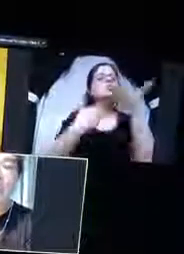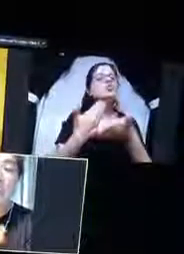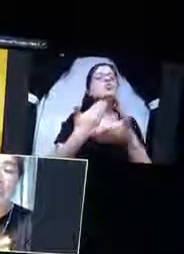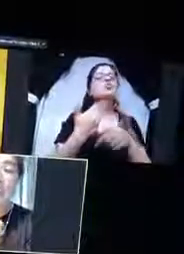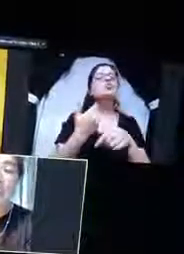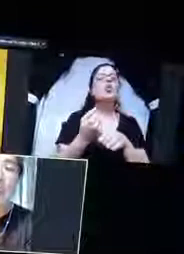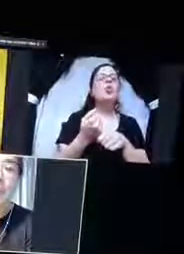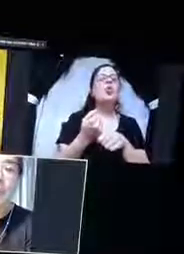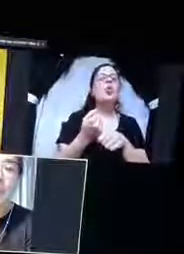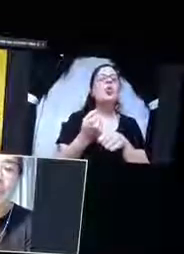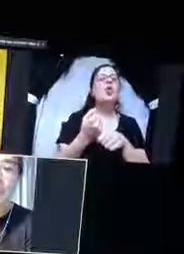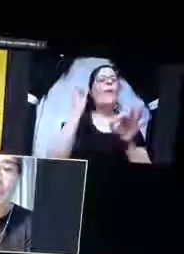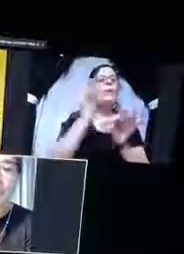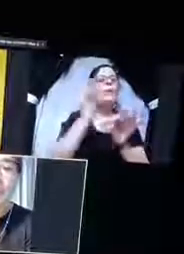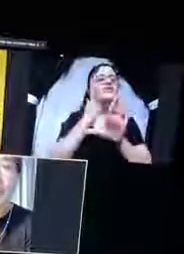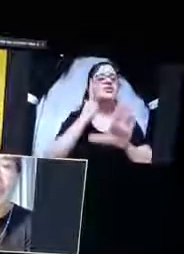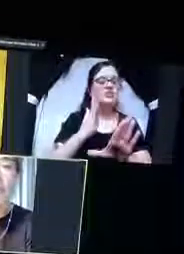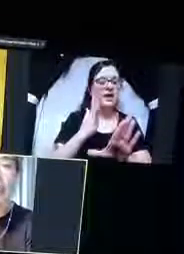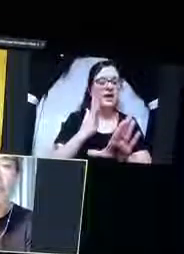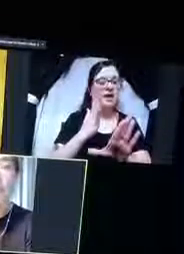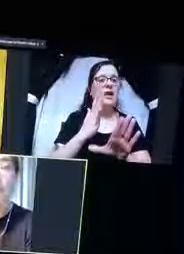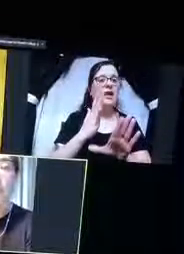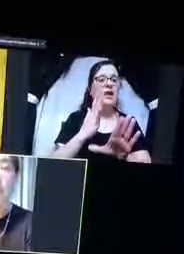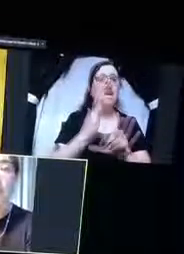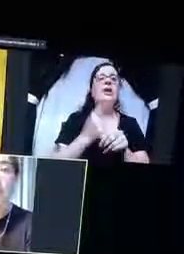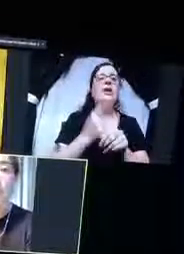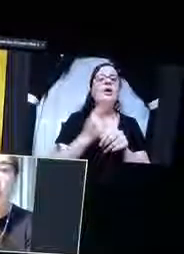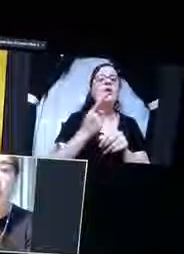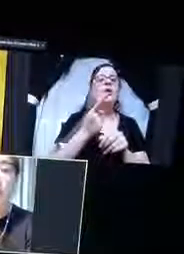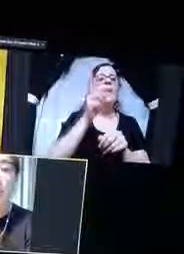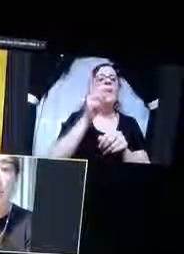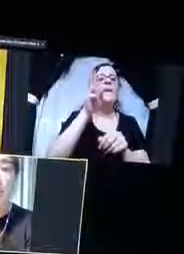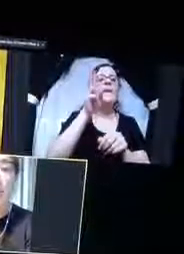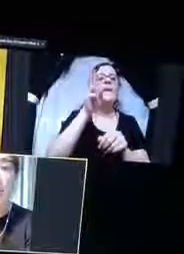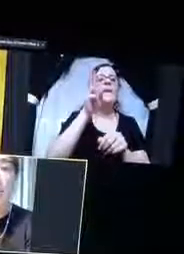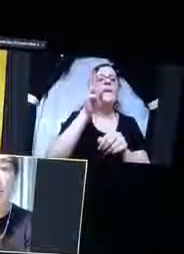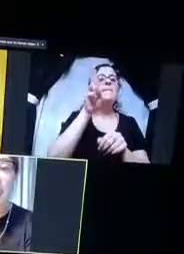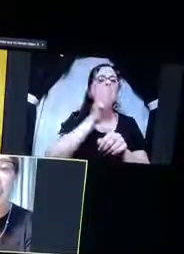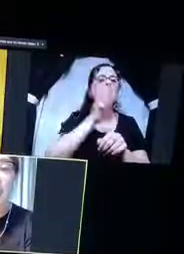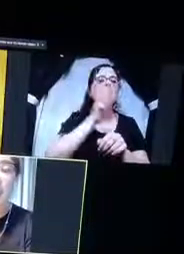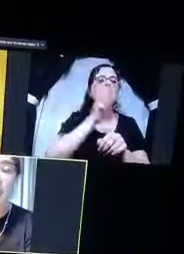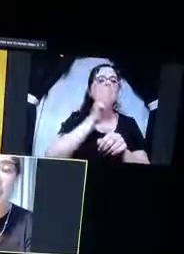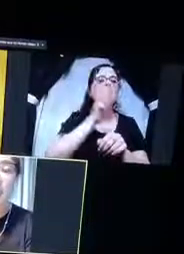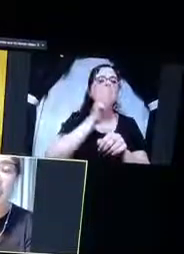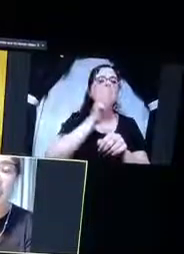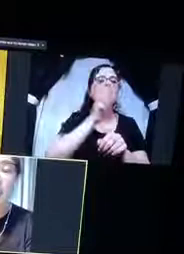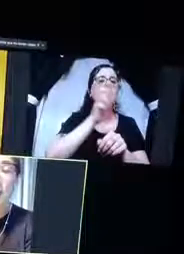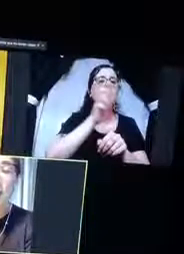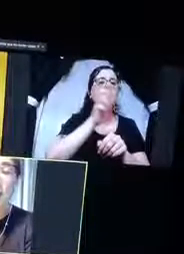profesionales. Una de las profesionales invitadas para la próxima es una profesional argentina que ahora